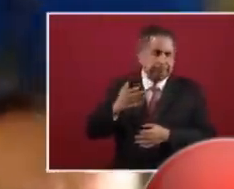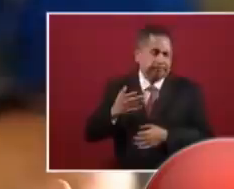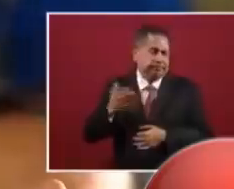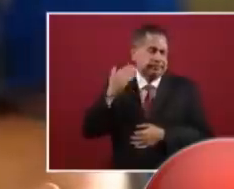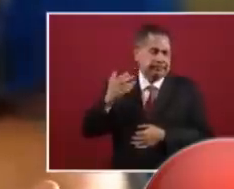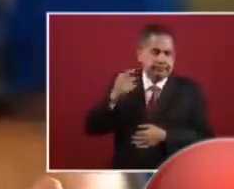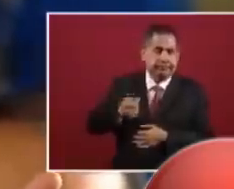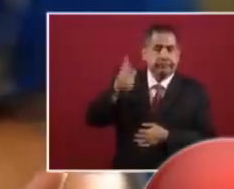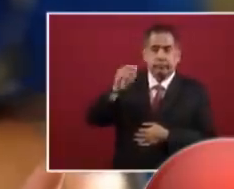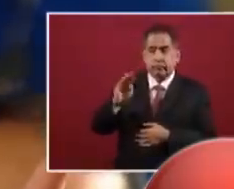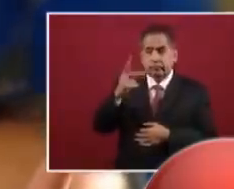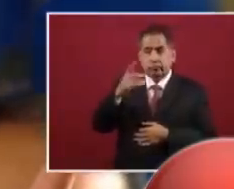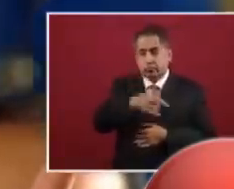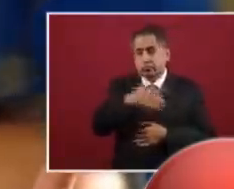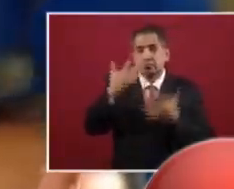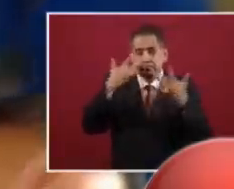antecedente.